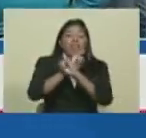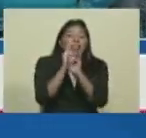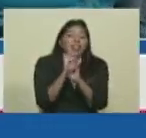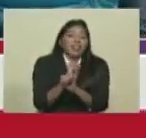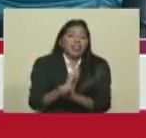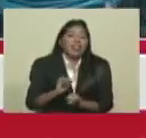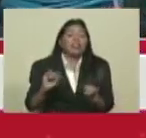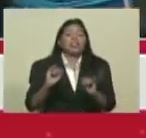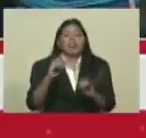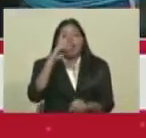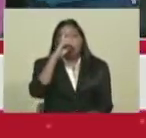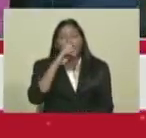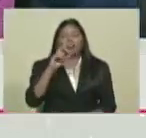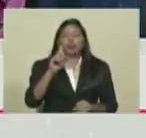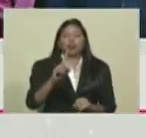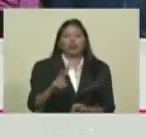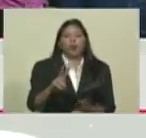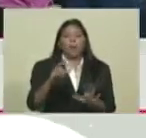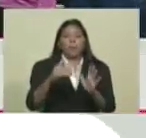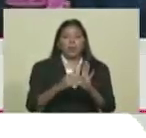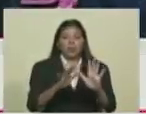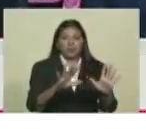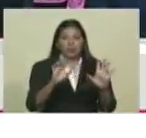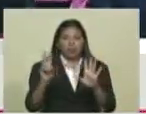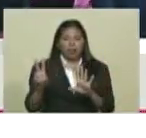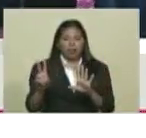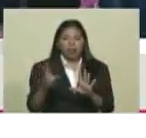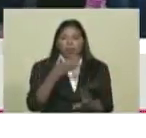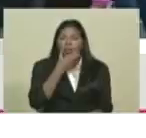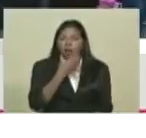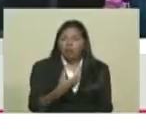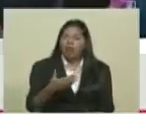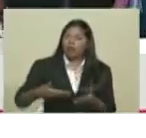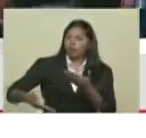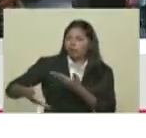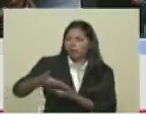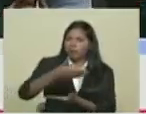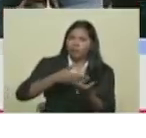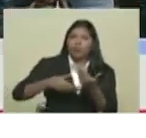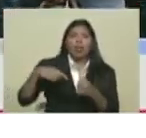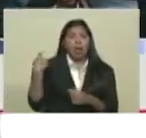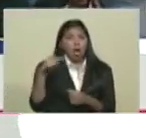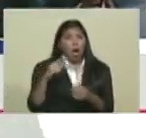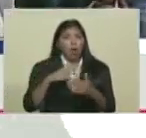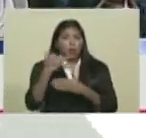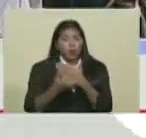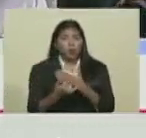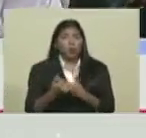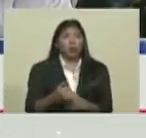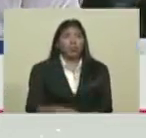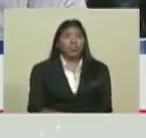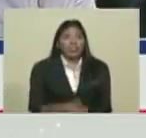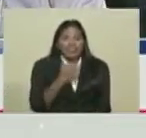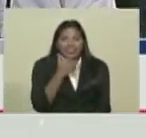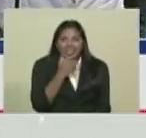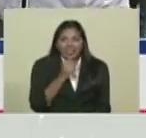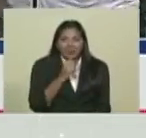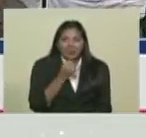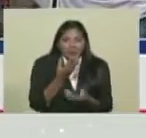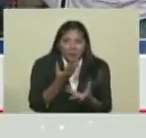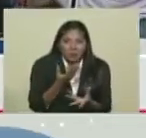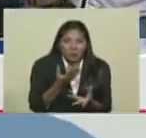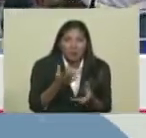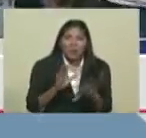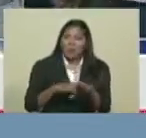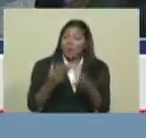año 2017. Unas buenas navidades, ¿eh?, de compartir. Hay planes especiales. Casi que se me sale, pues, por lo